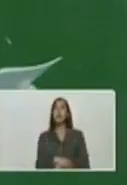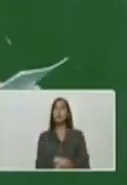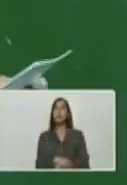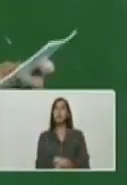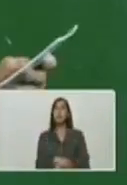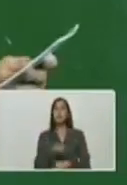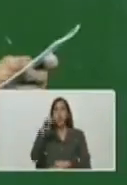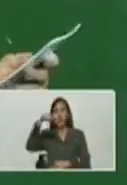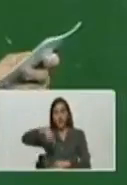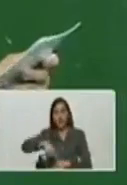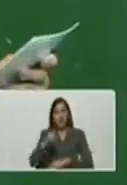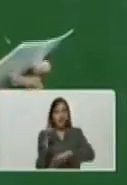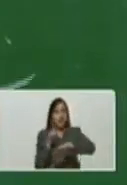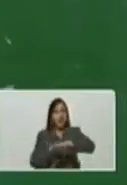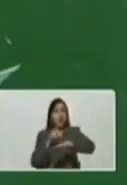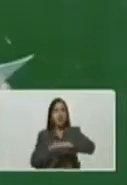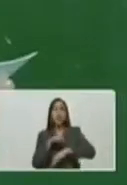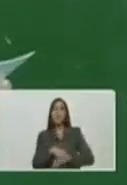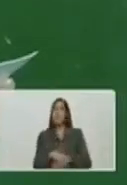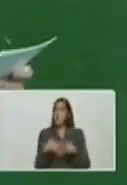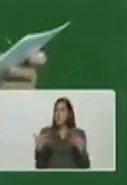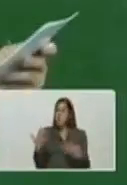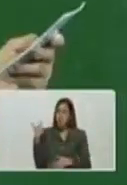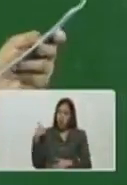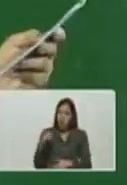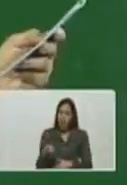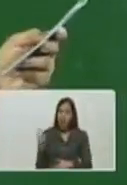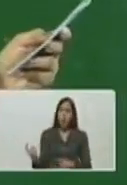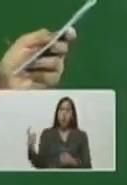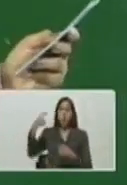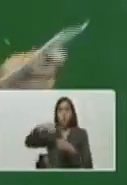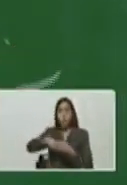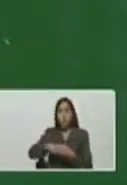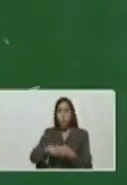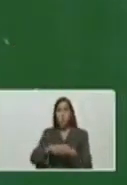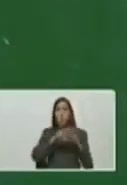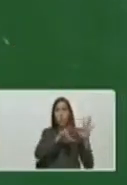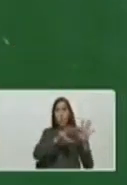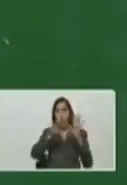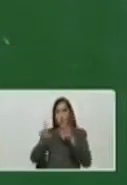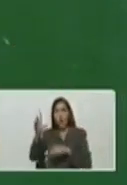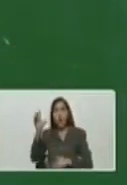este tiempo, donde hay una incorporación del